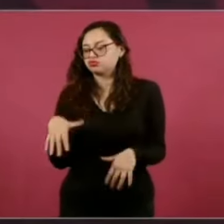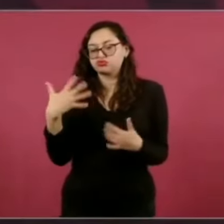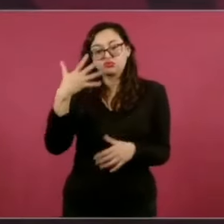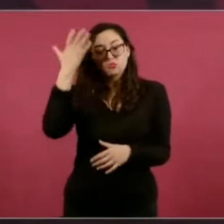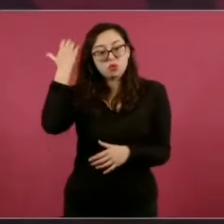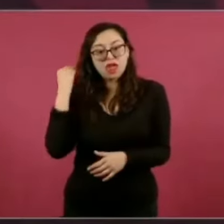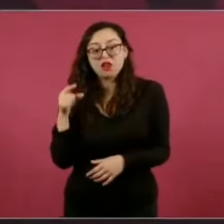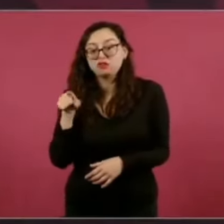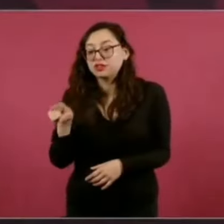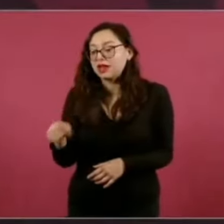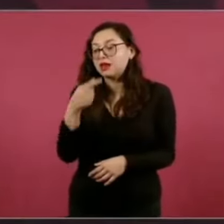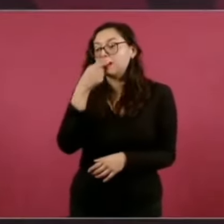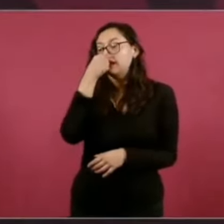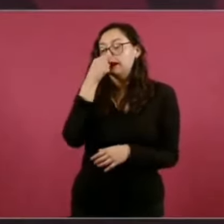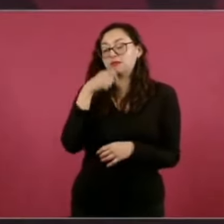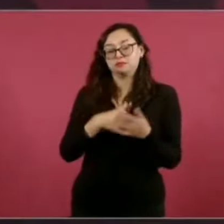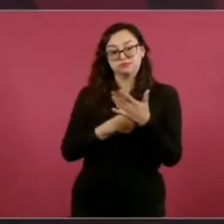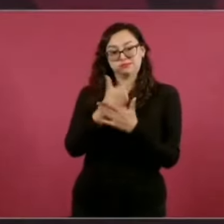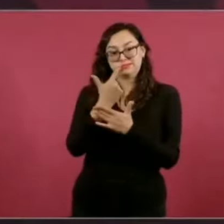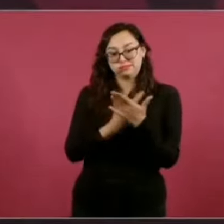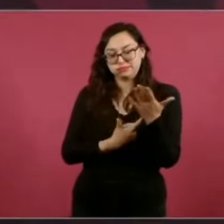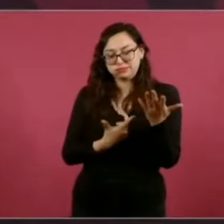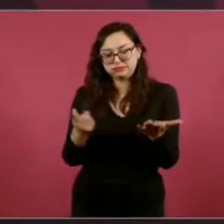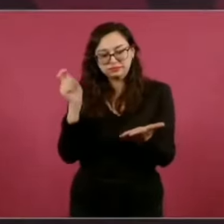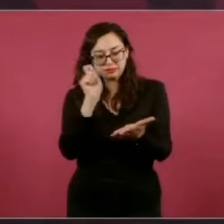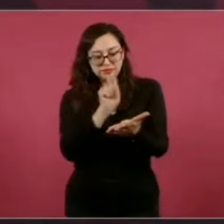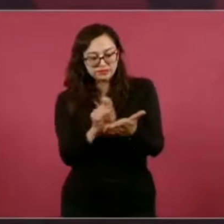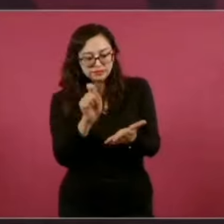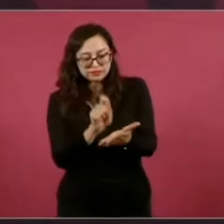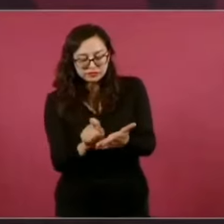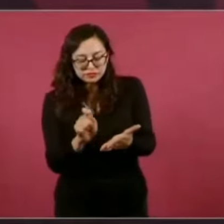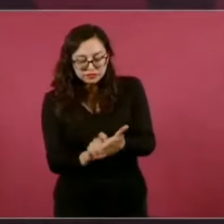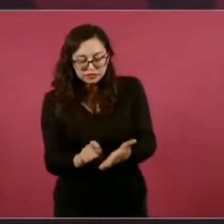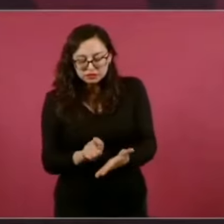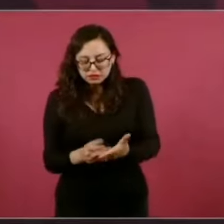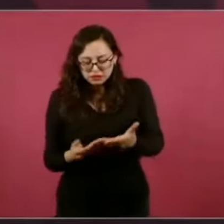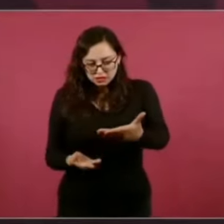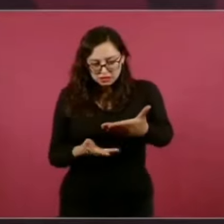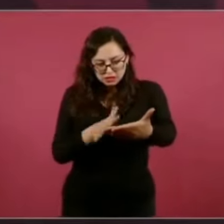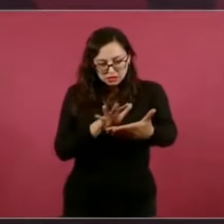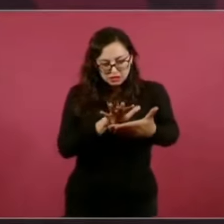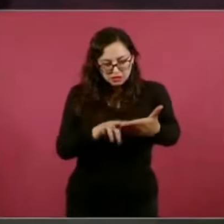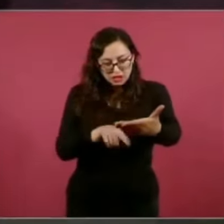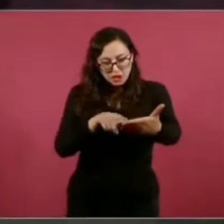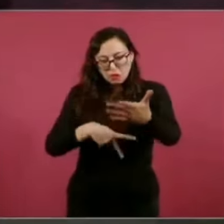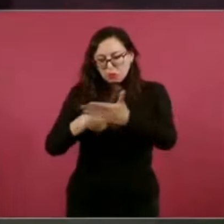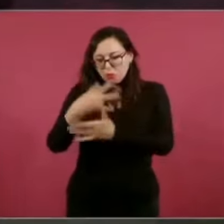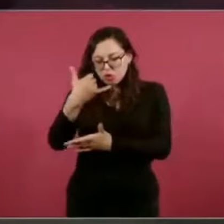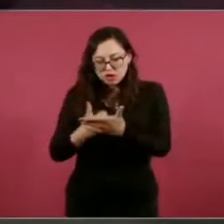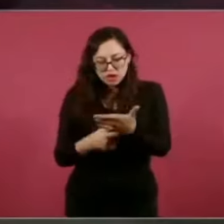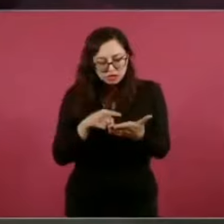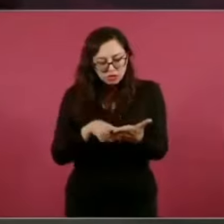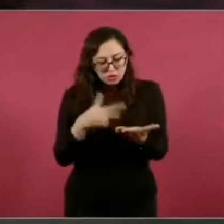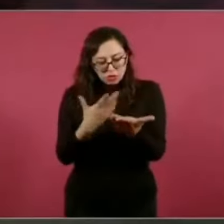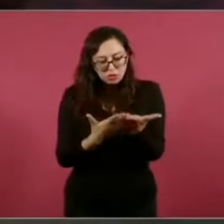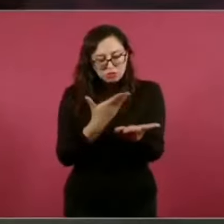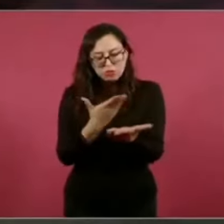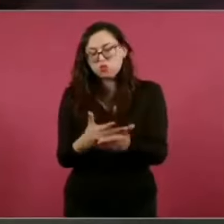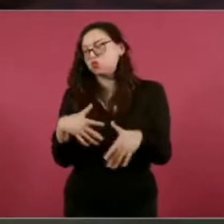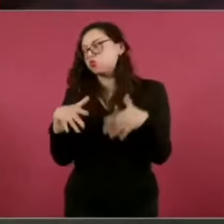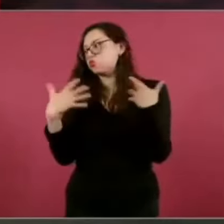más con cumplir los sentimientos de la nación de Morelos, estaríamos haciendo un